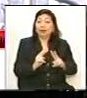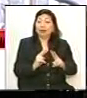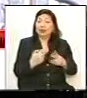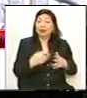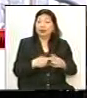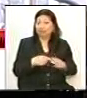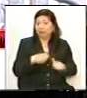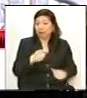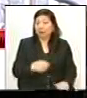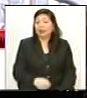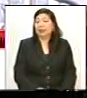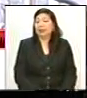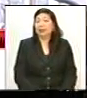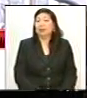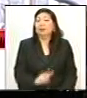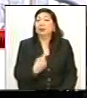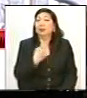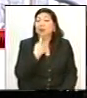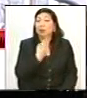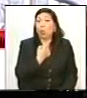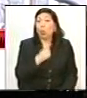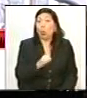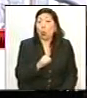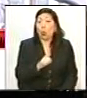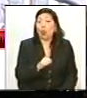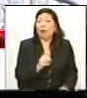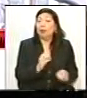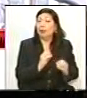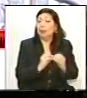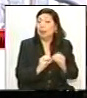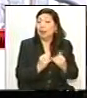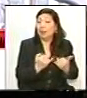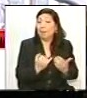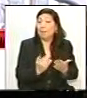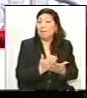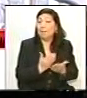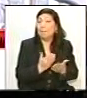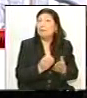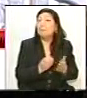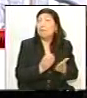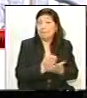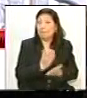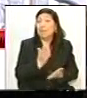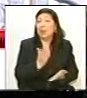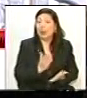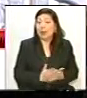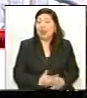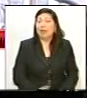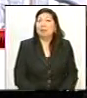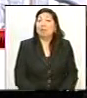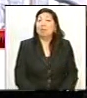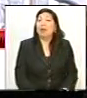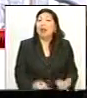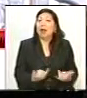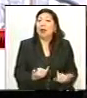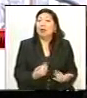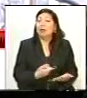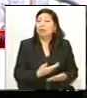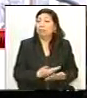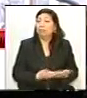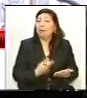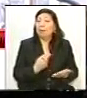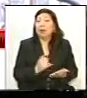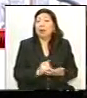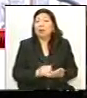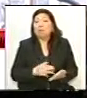ya levantadas, y es por eso de que cuando ya se arregló este problema de interpretación legal, ya ahorita está todo expedito para